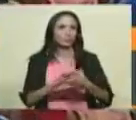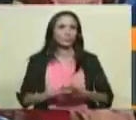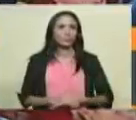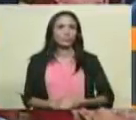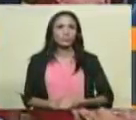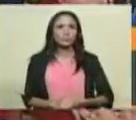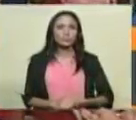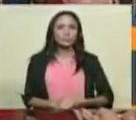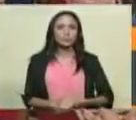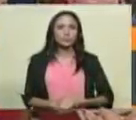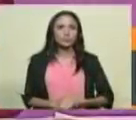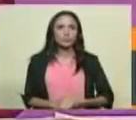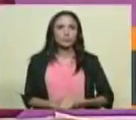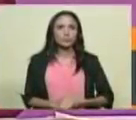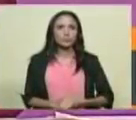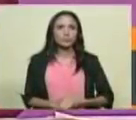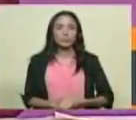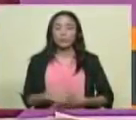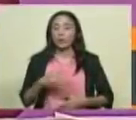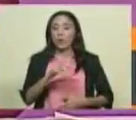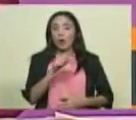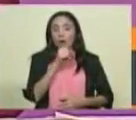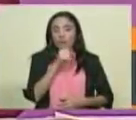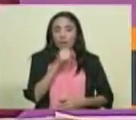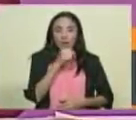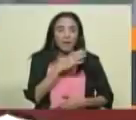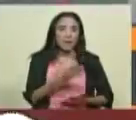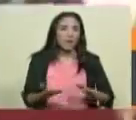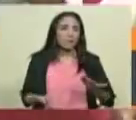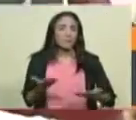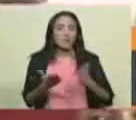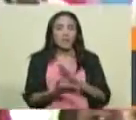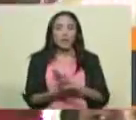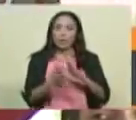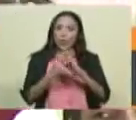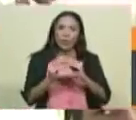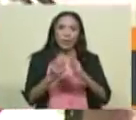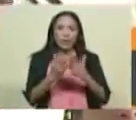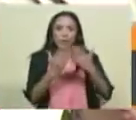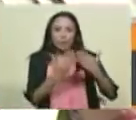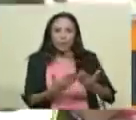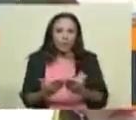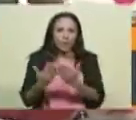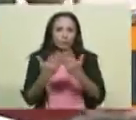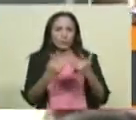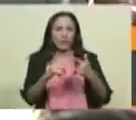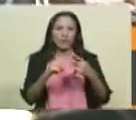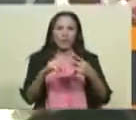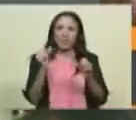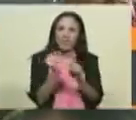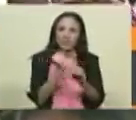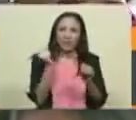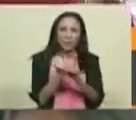es la mujer abuela, es la mujer trabajadora, es la mujer estudiante.